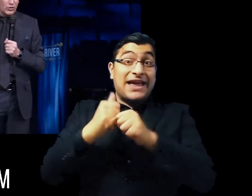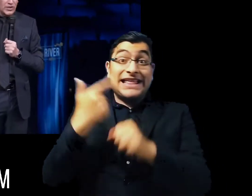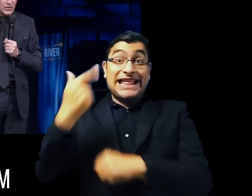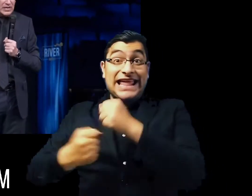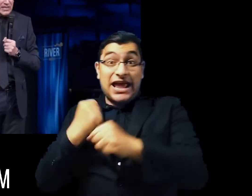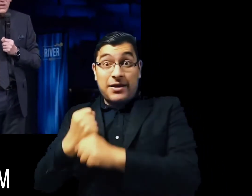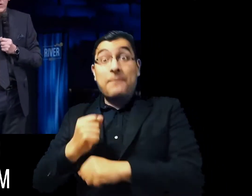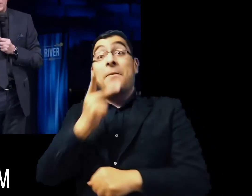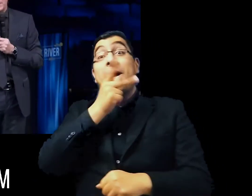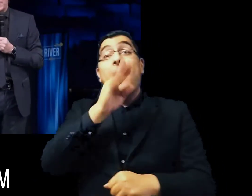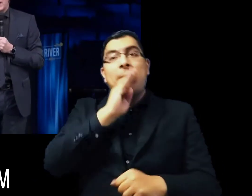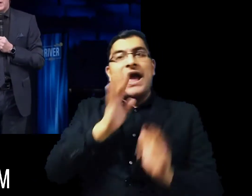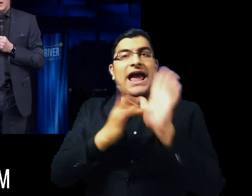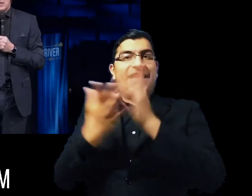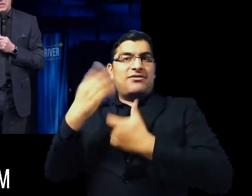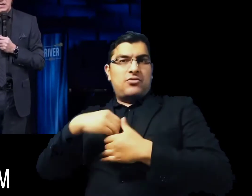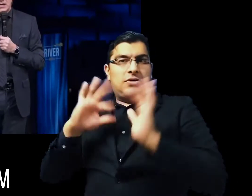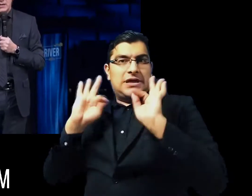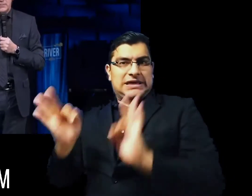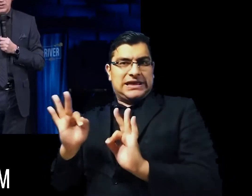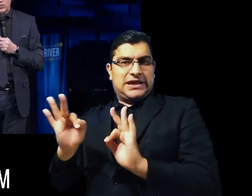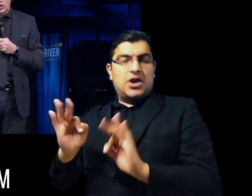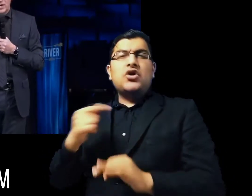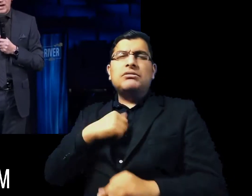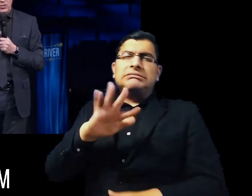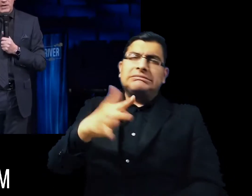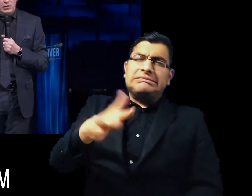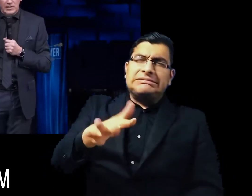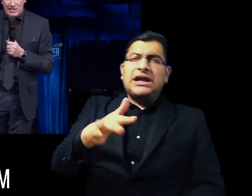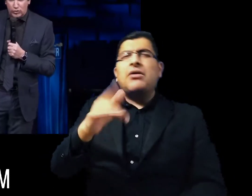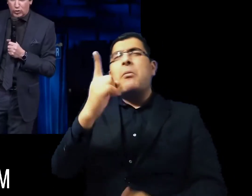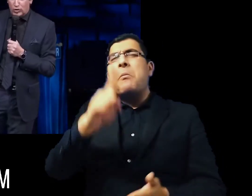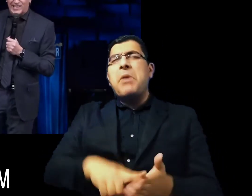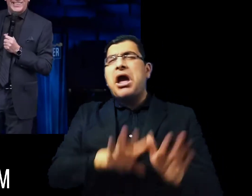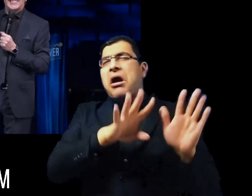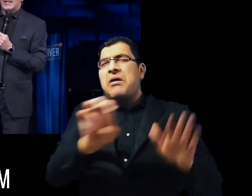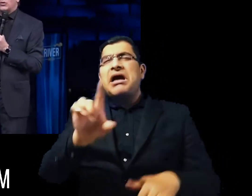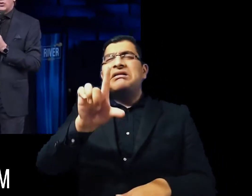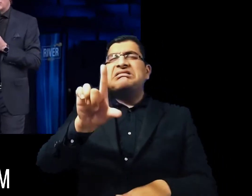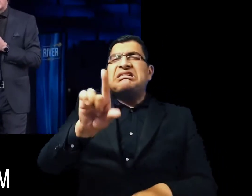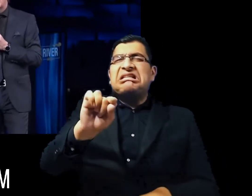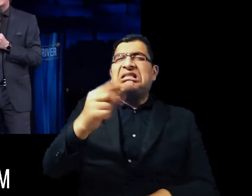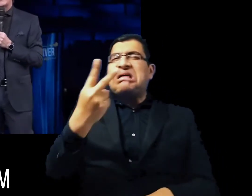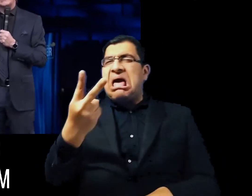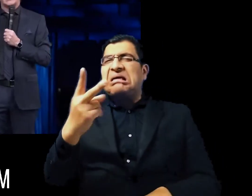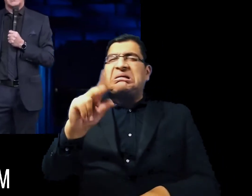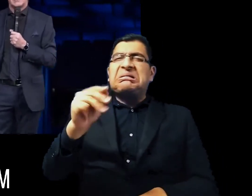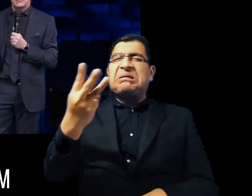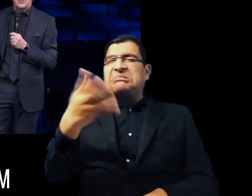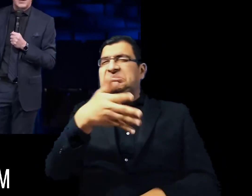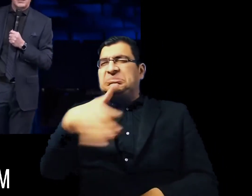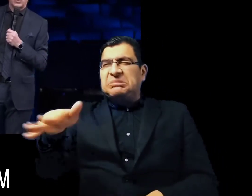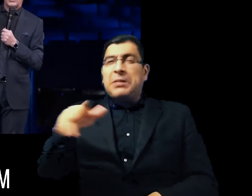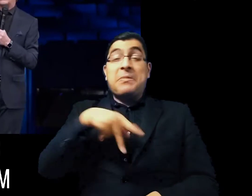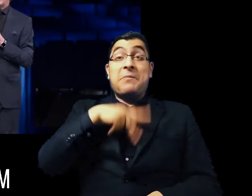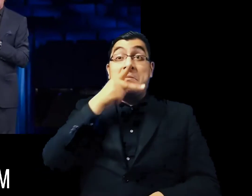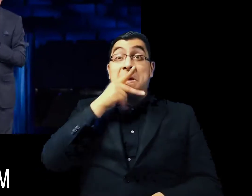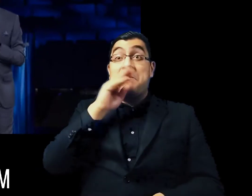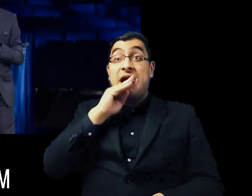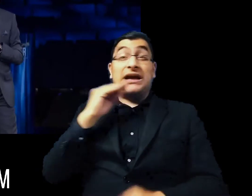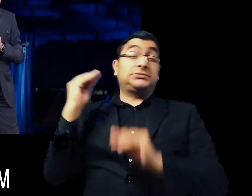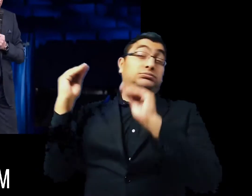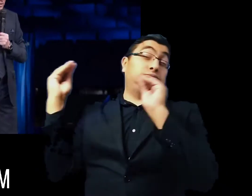que ellos conocieron al Señor. Así que presumo que en el año 1972 o 73 mis padres tuvieron